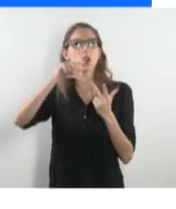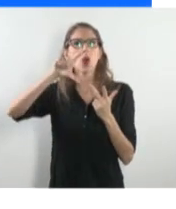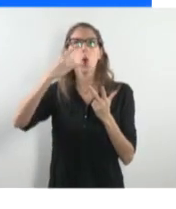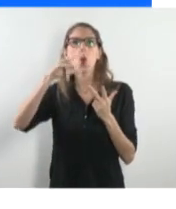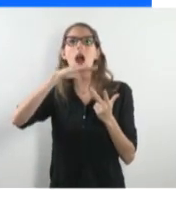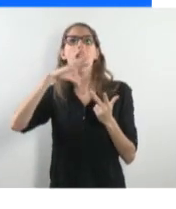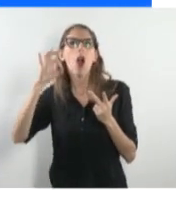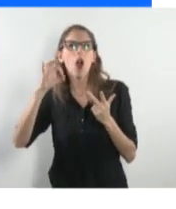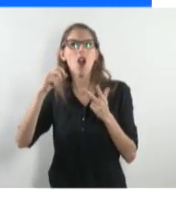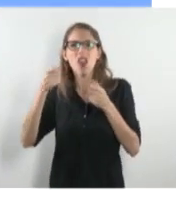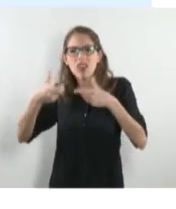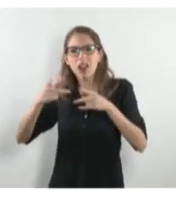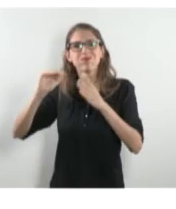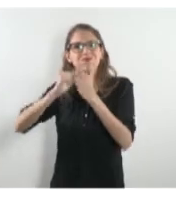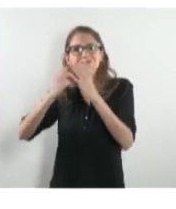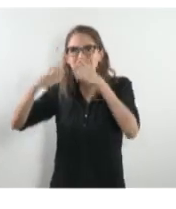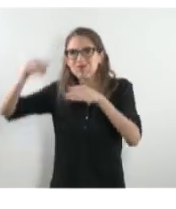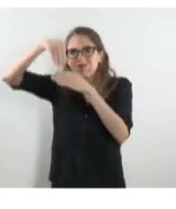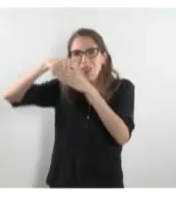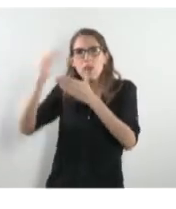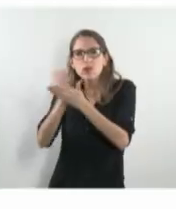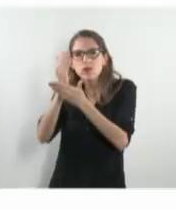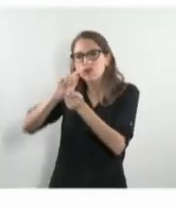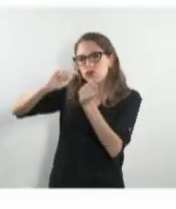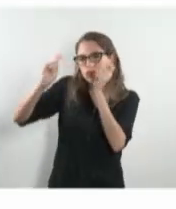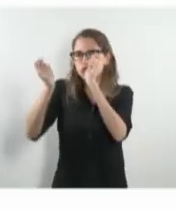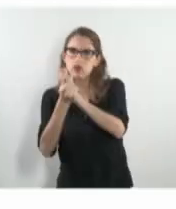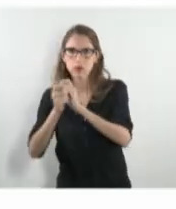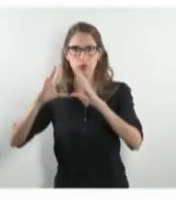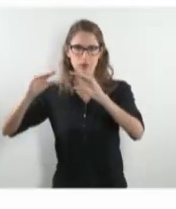contienen quimopsina y se emplean en la fabricación de quesos.